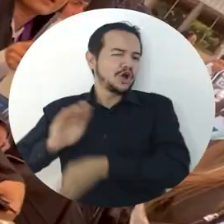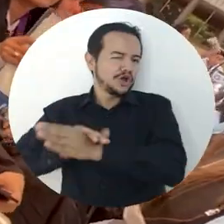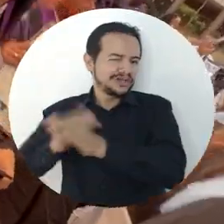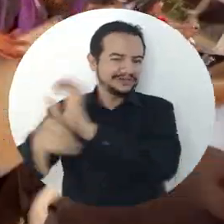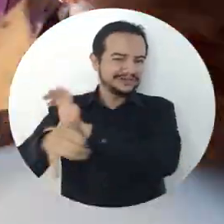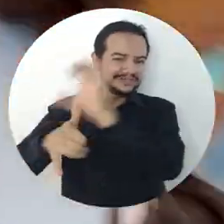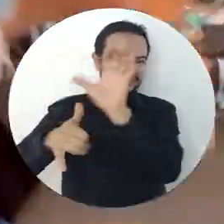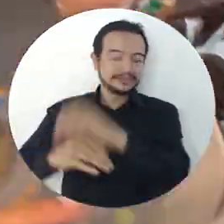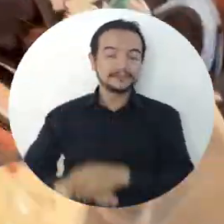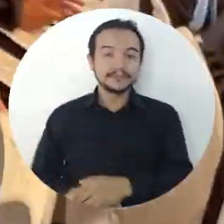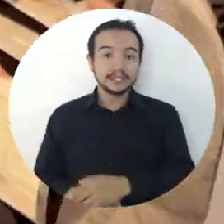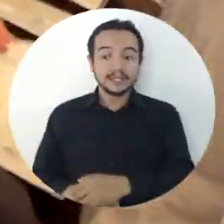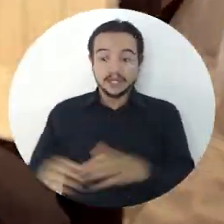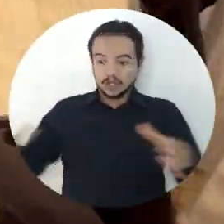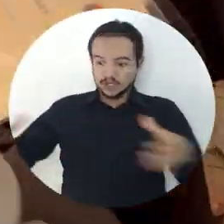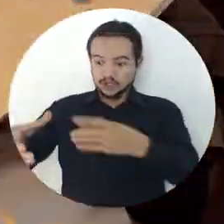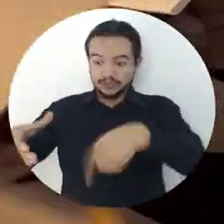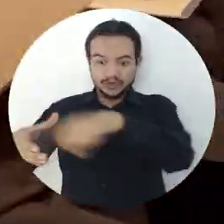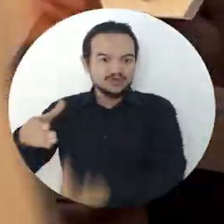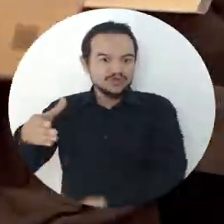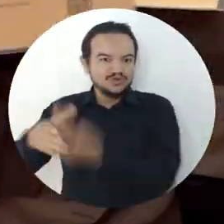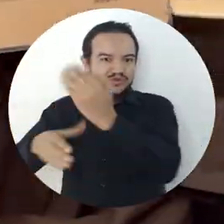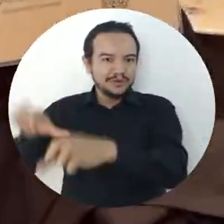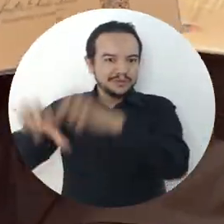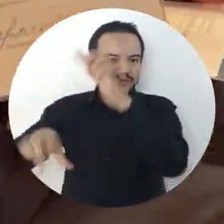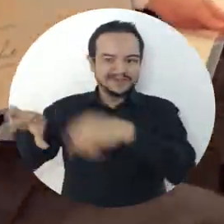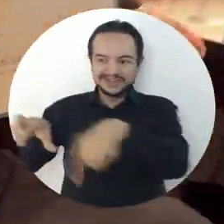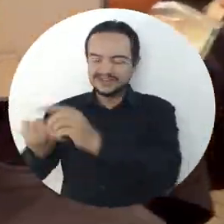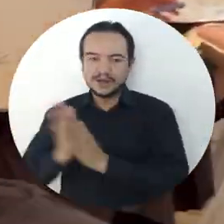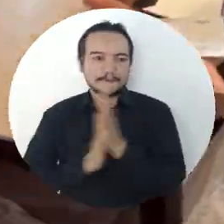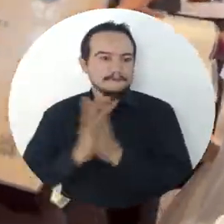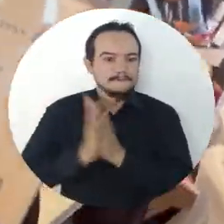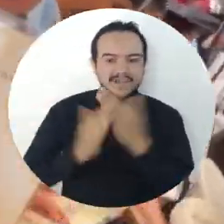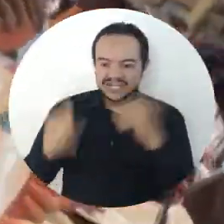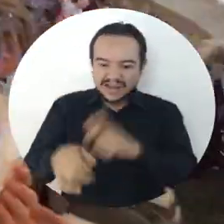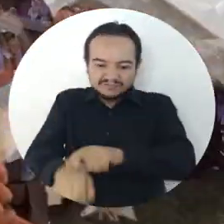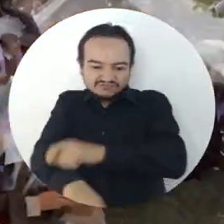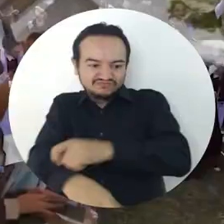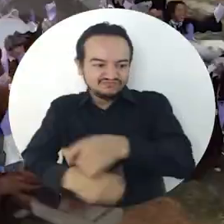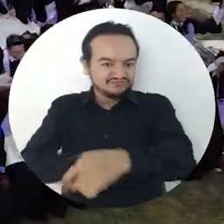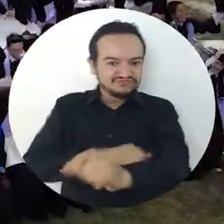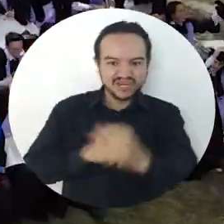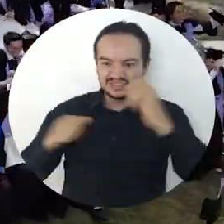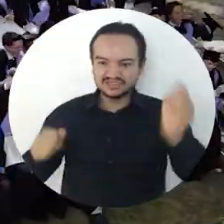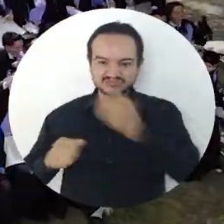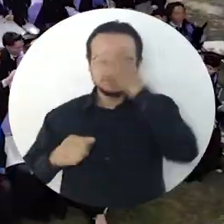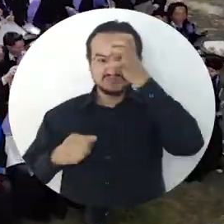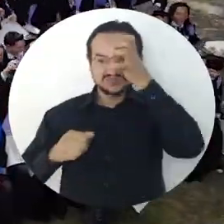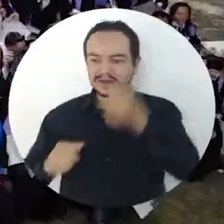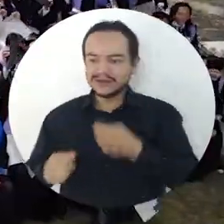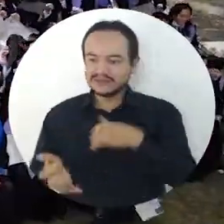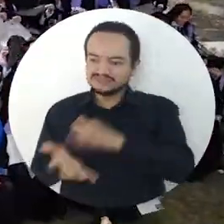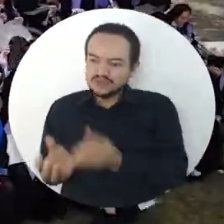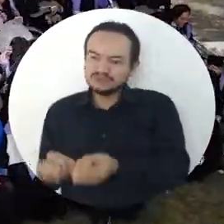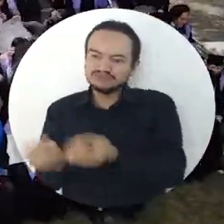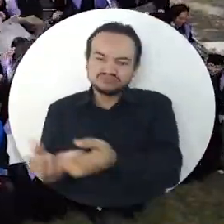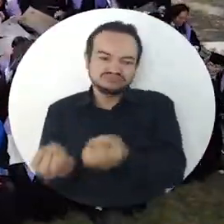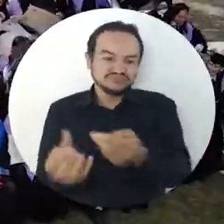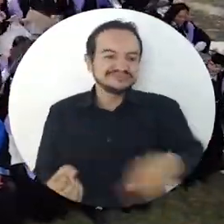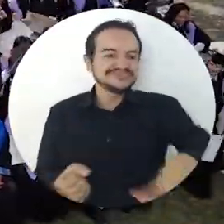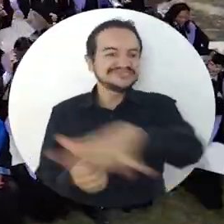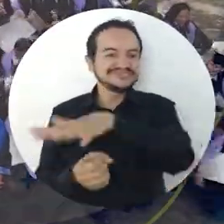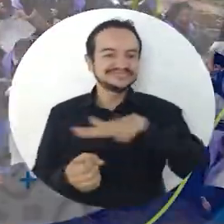el Caribe los nuevos profesionales están listos para entregar al territorio los conocimientos adquiridos con la más alta calidad de un y